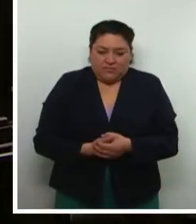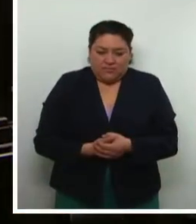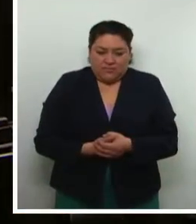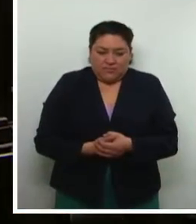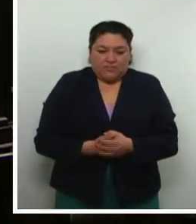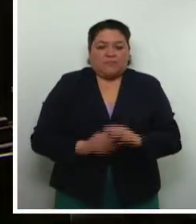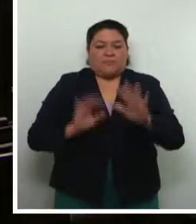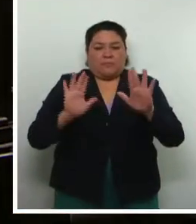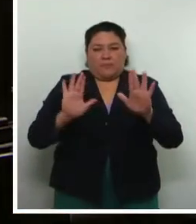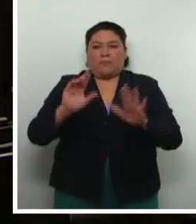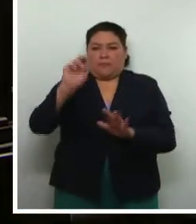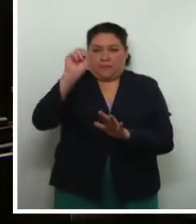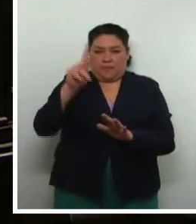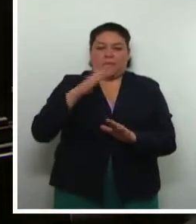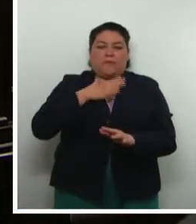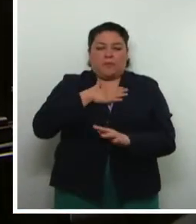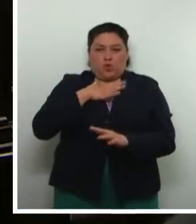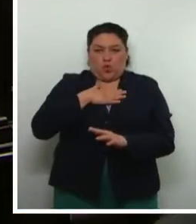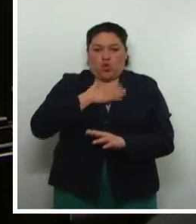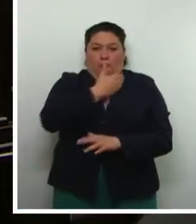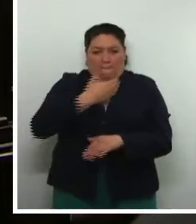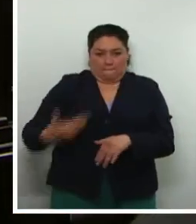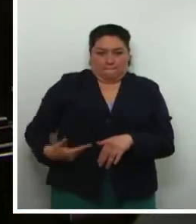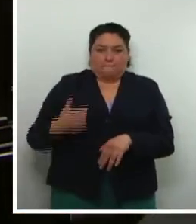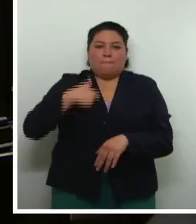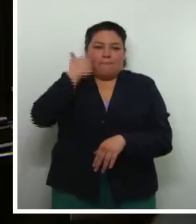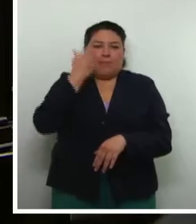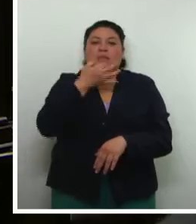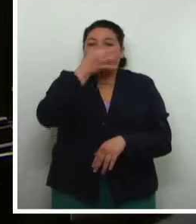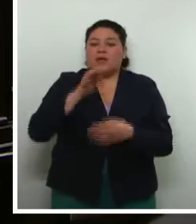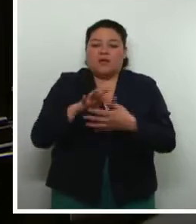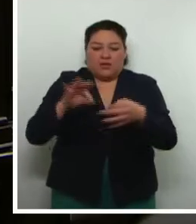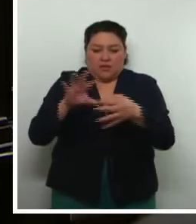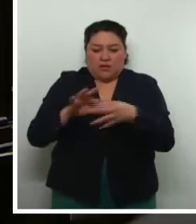Nada más quisiera hacer la siguiente puntualización,